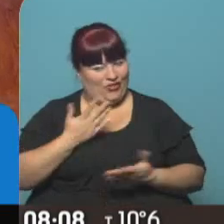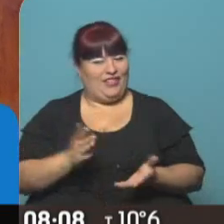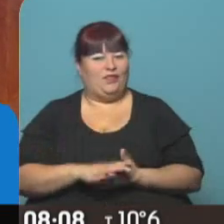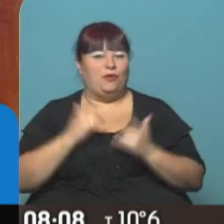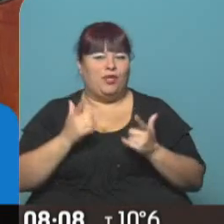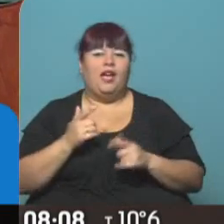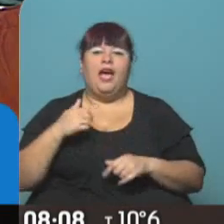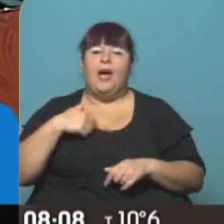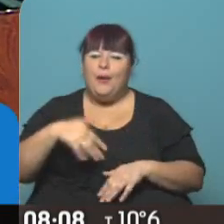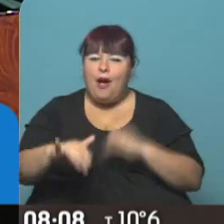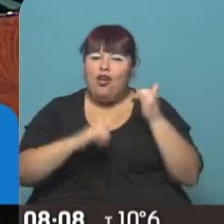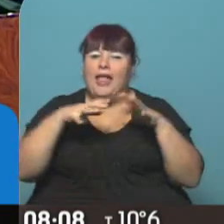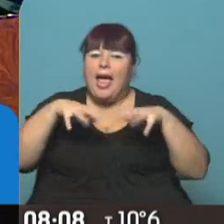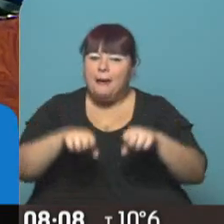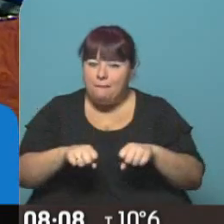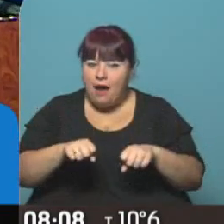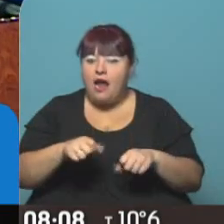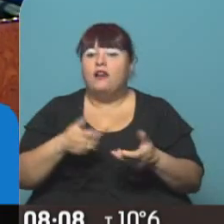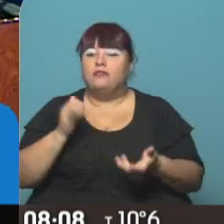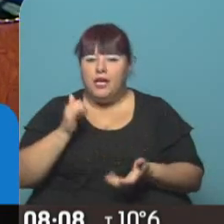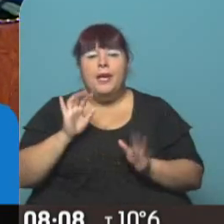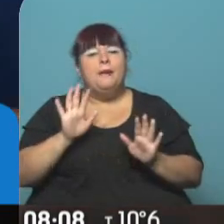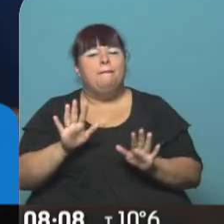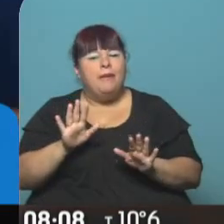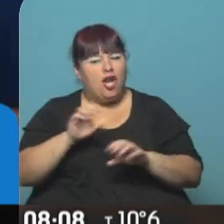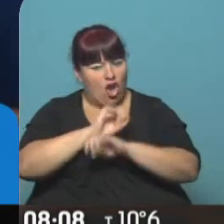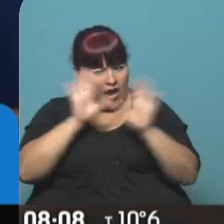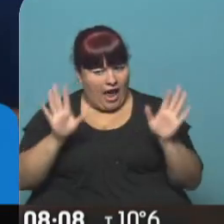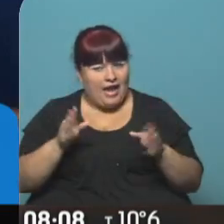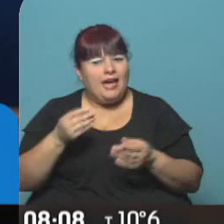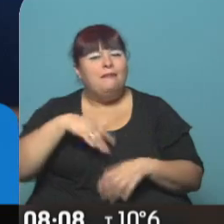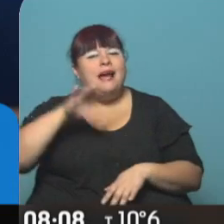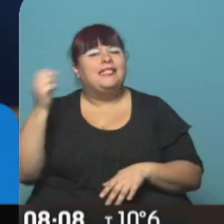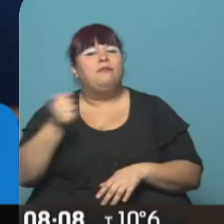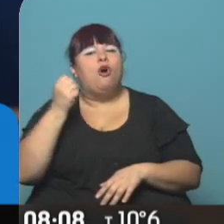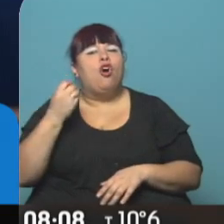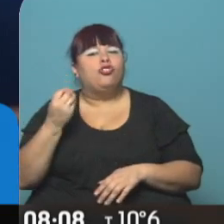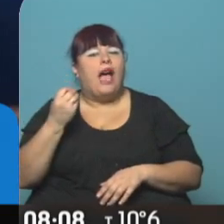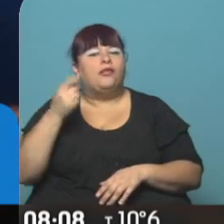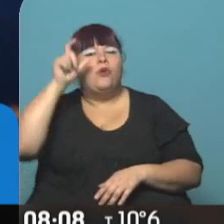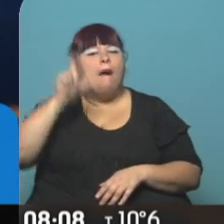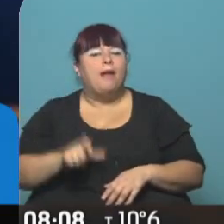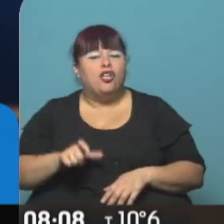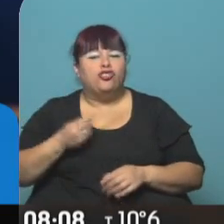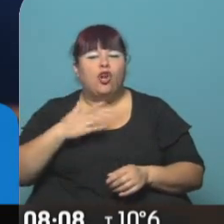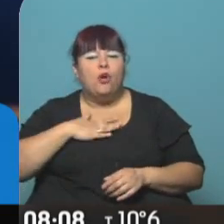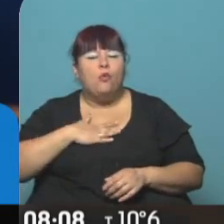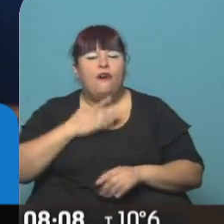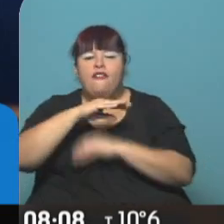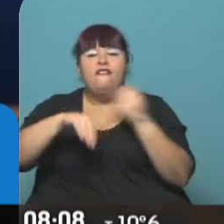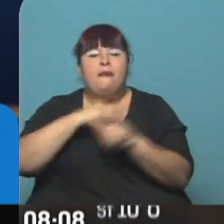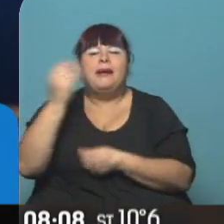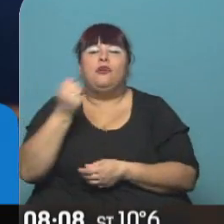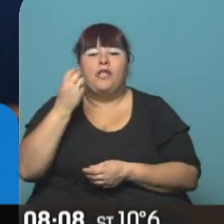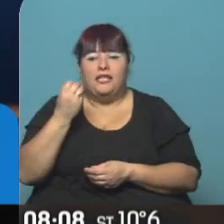estamos por hablar de embargo sí pero que quede claro que es lo más importante que tiene un ser humano una persona una familia